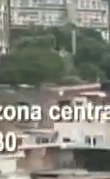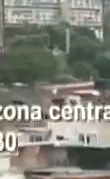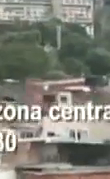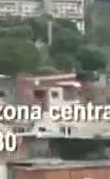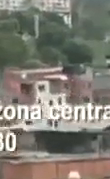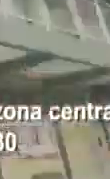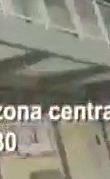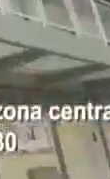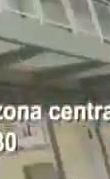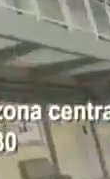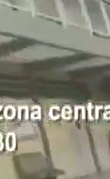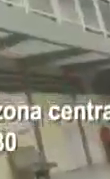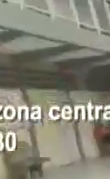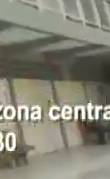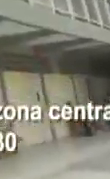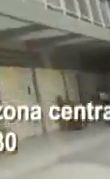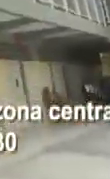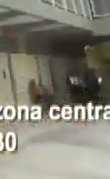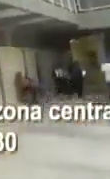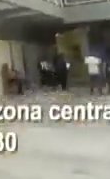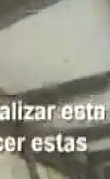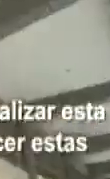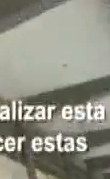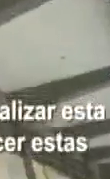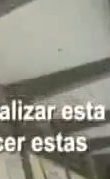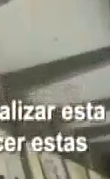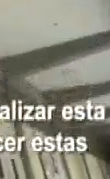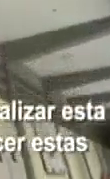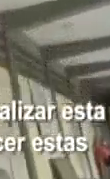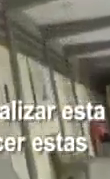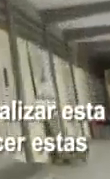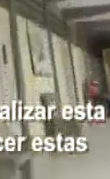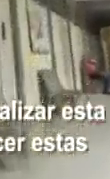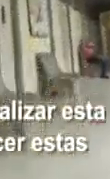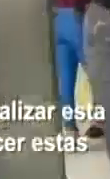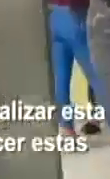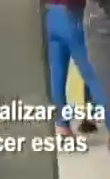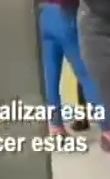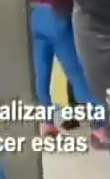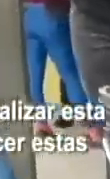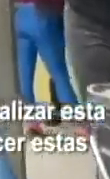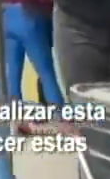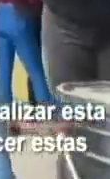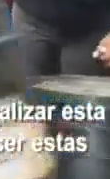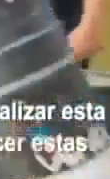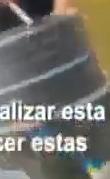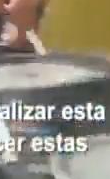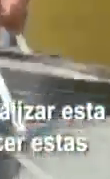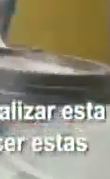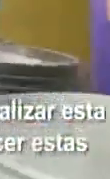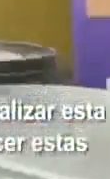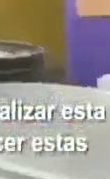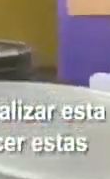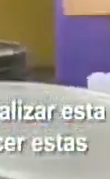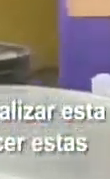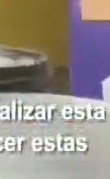zona central de La Cañada, entre el bloque 28 y 30. Gracias al presidente Nicolás Maduro por realizar